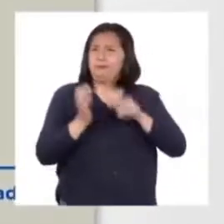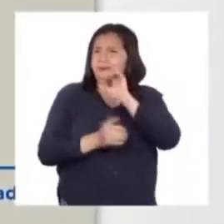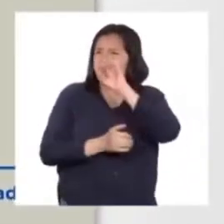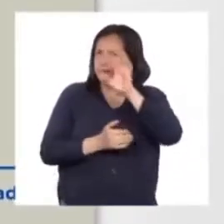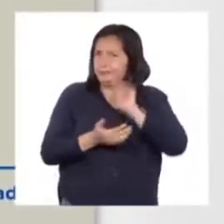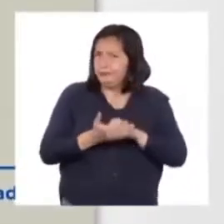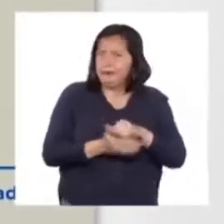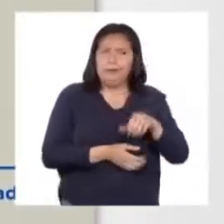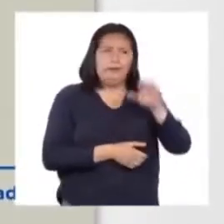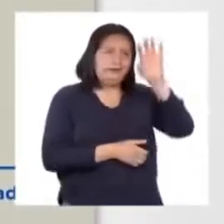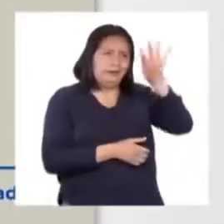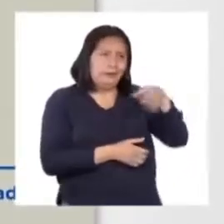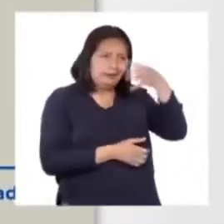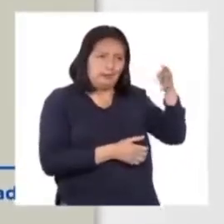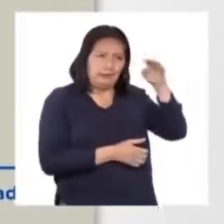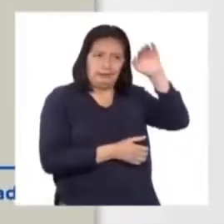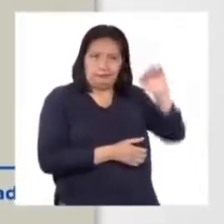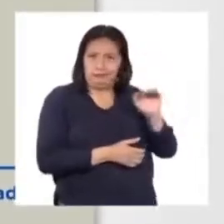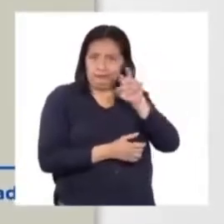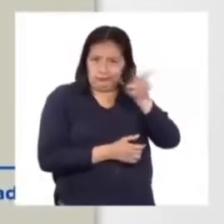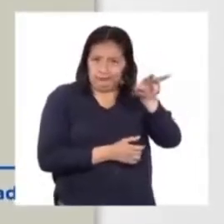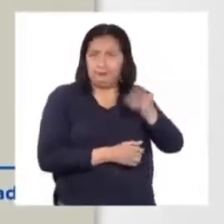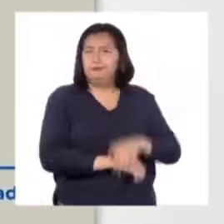nuestra tabla de frecuencias.